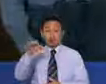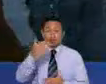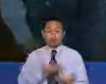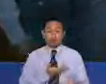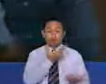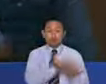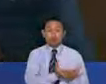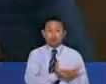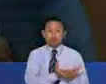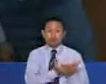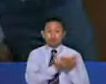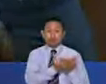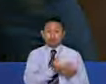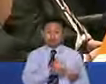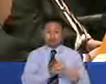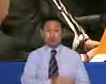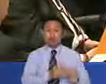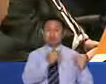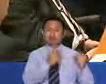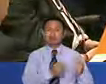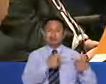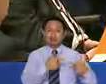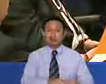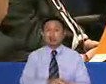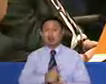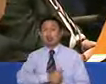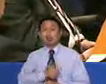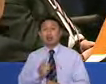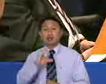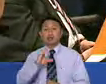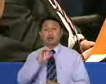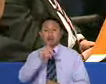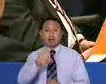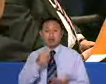deberá de manera inmediata tramitarse en el CAL para